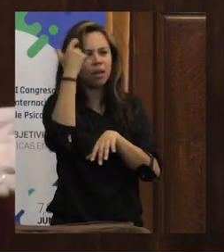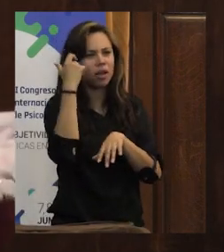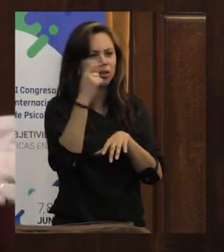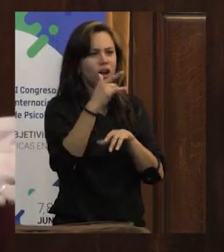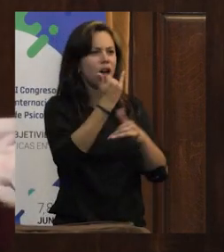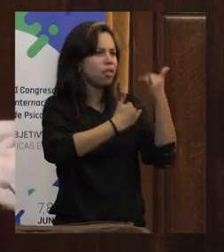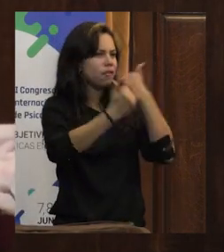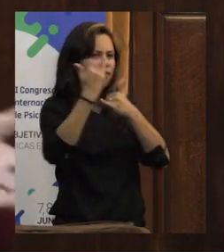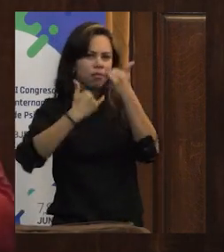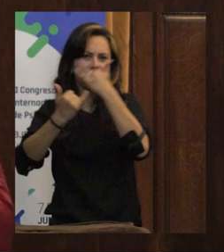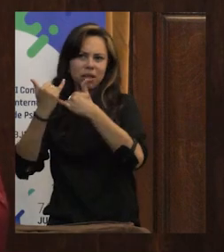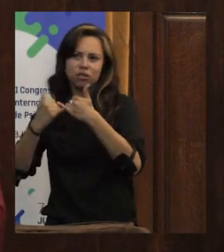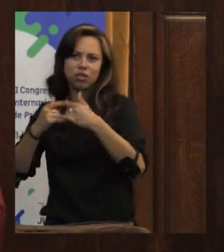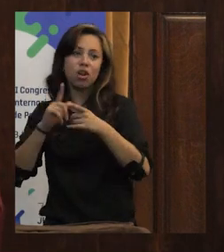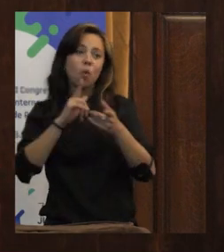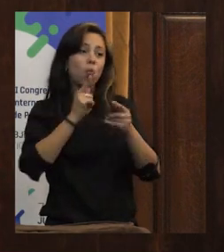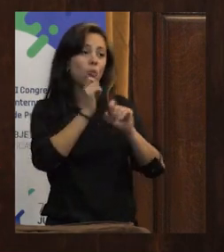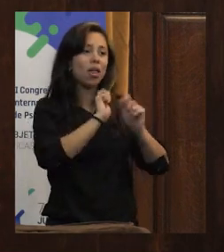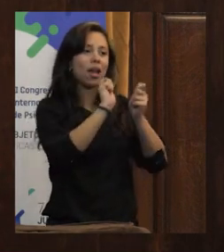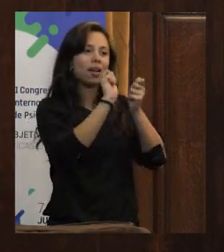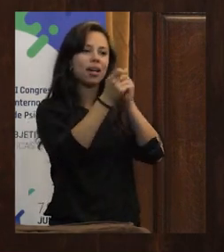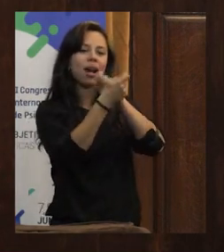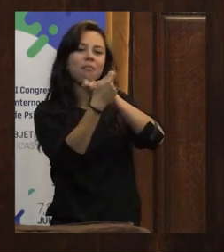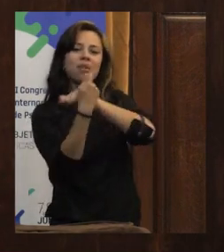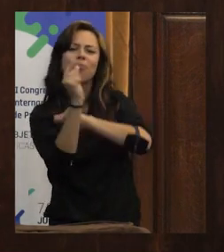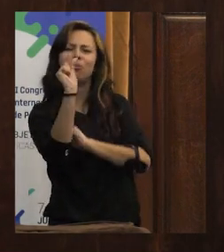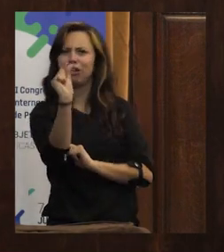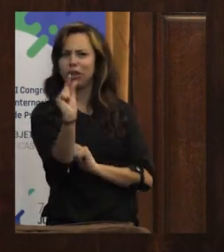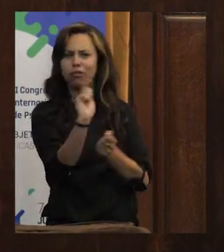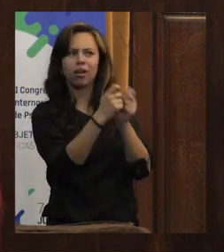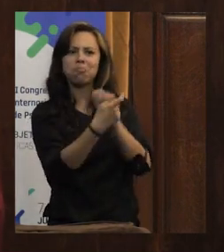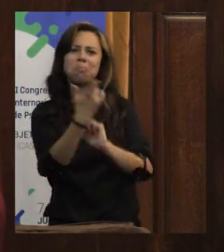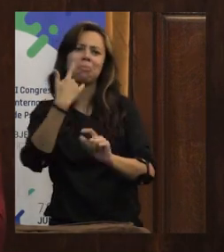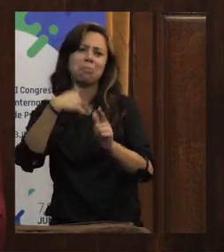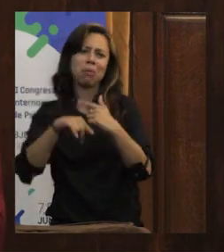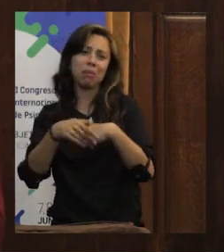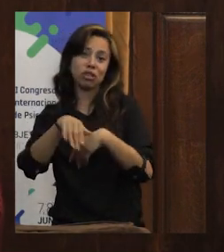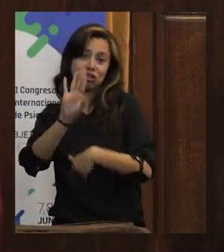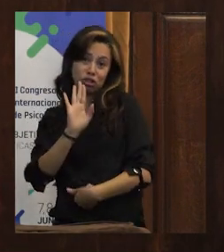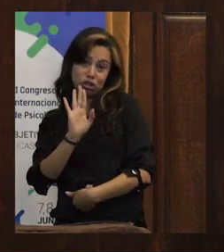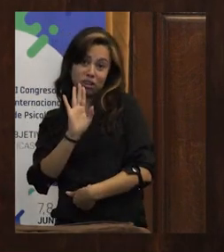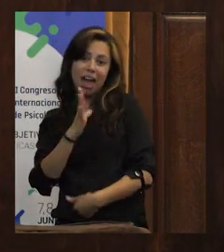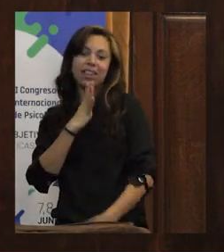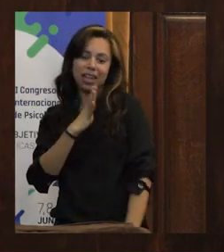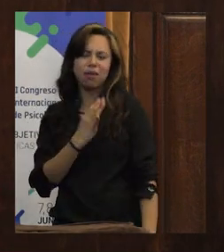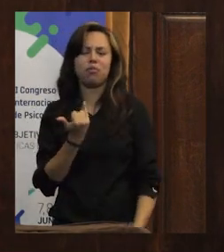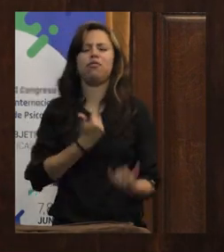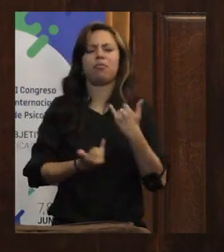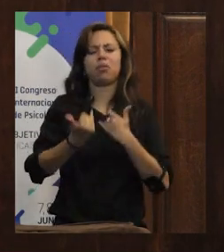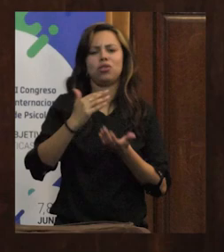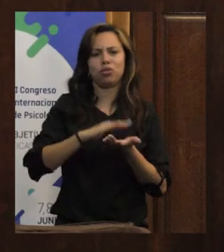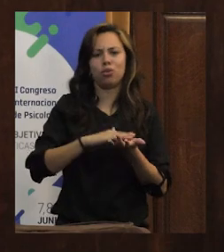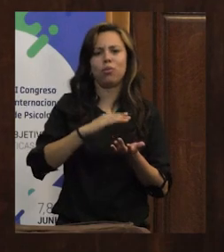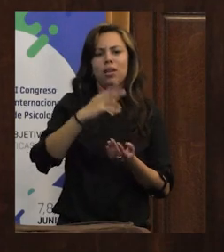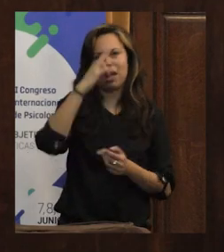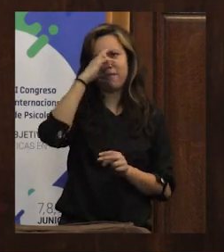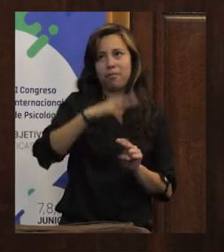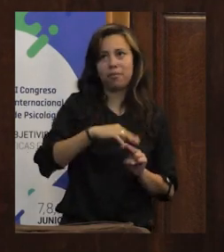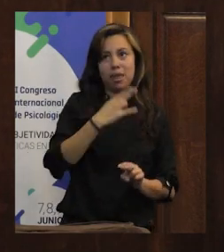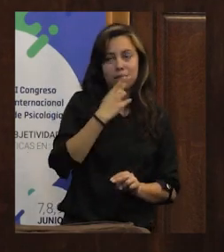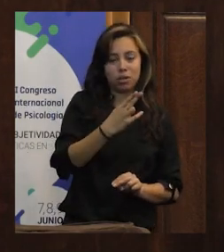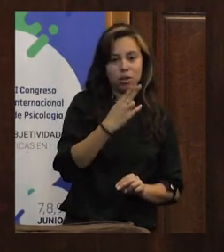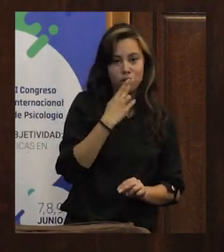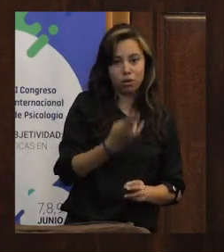información tenemos todos, ¿no? No, siempre en mi lenguaje de